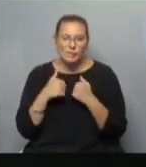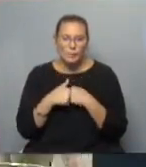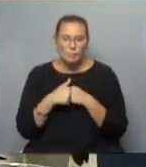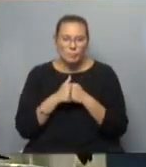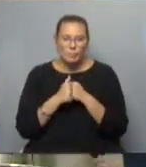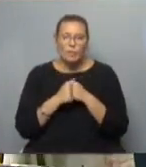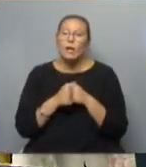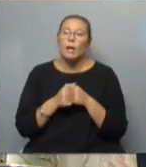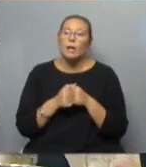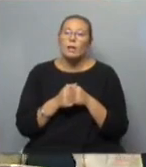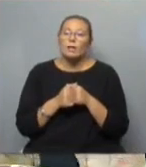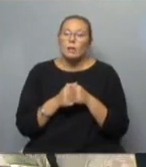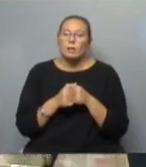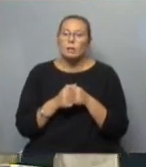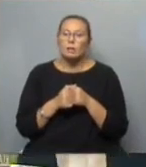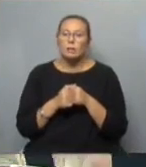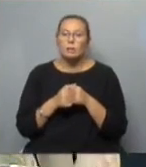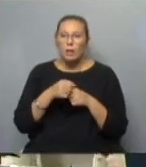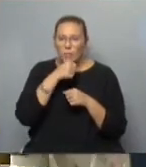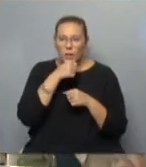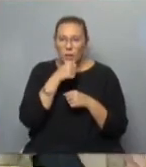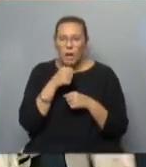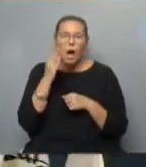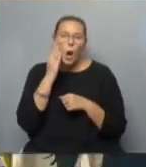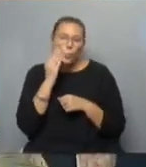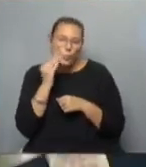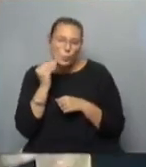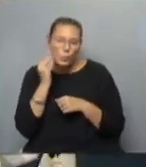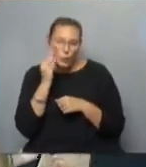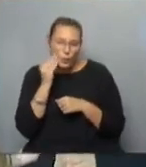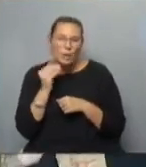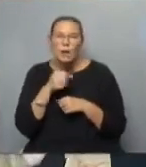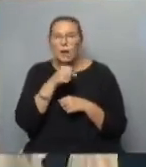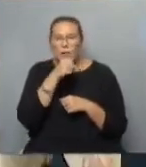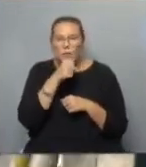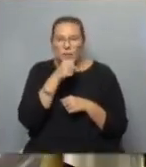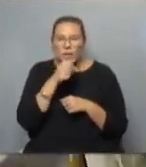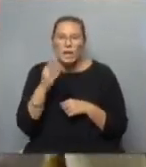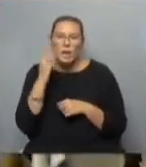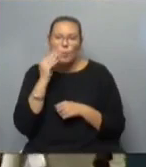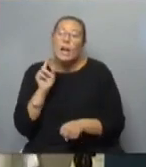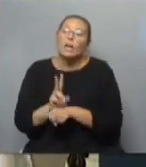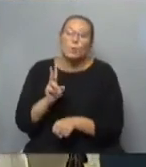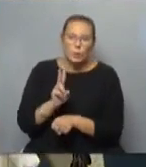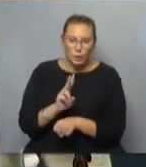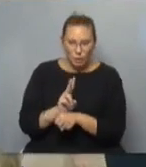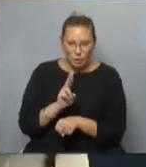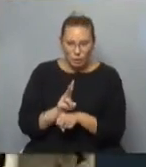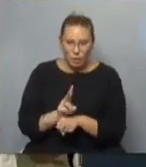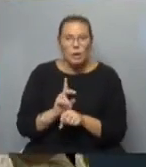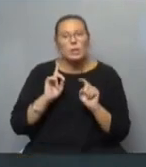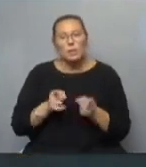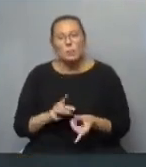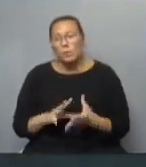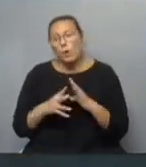de la vejez, la abuela, la típica abuela, ¿no? La vejez de la que cuida, ¿no? Que es también